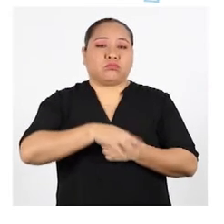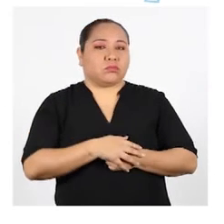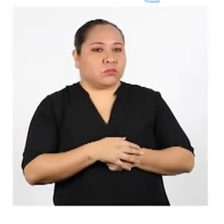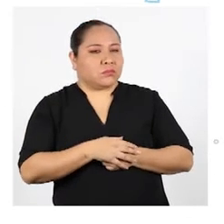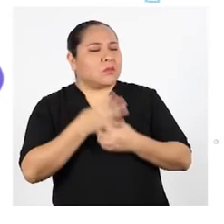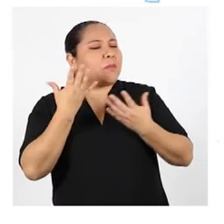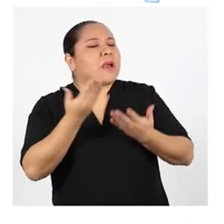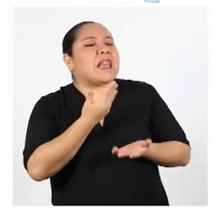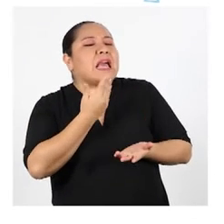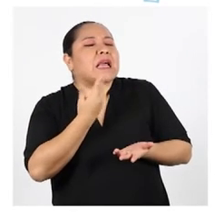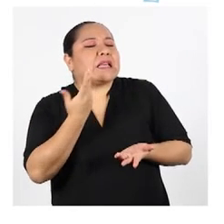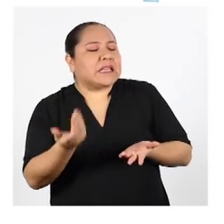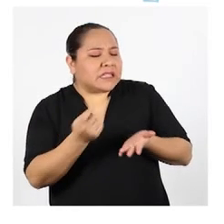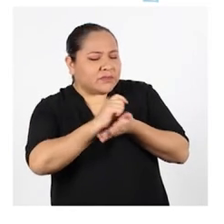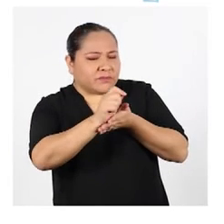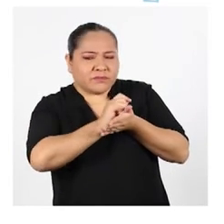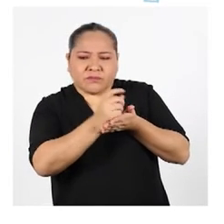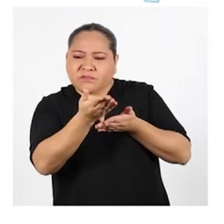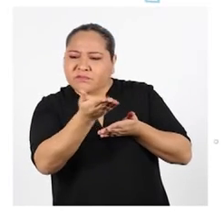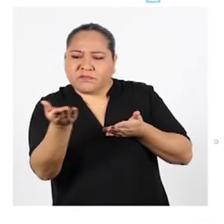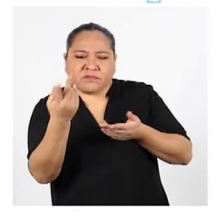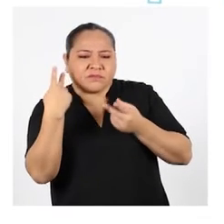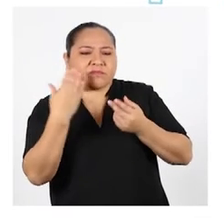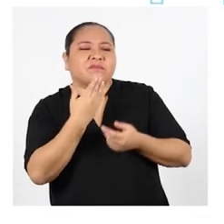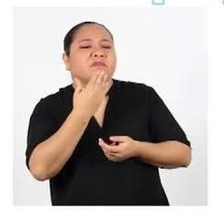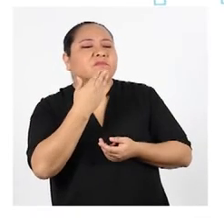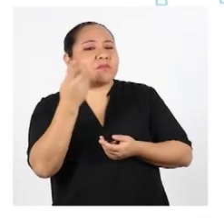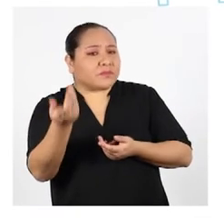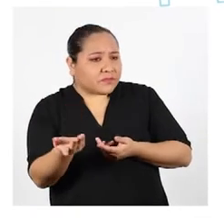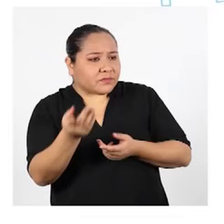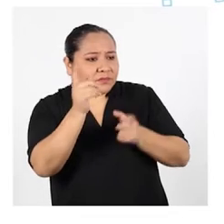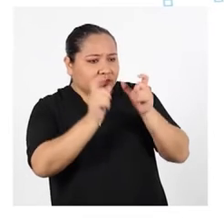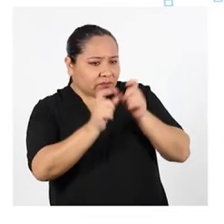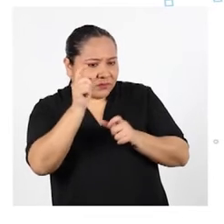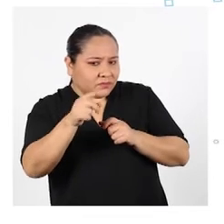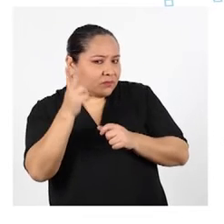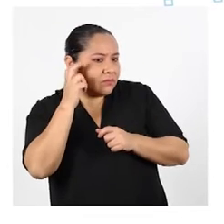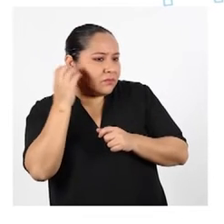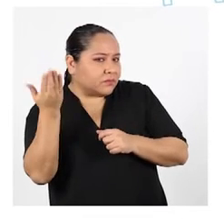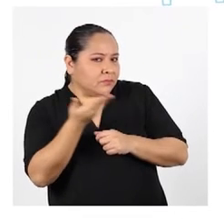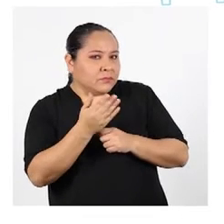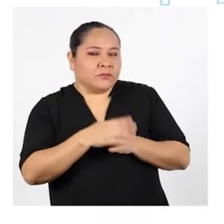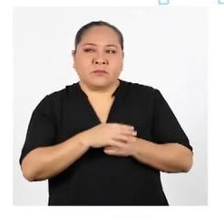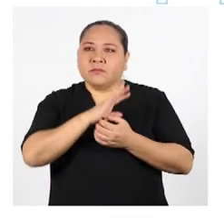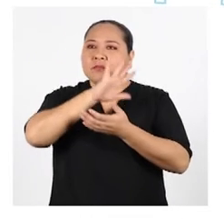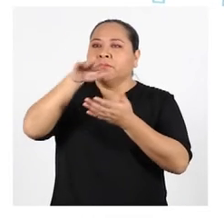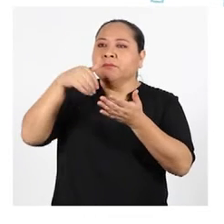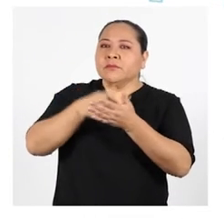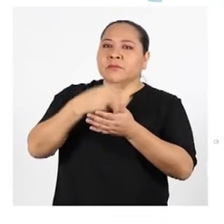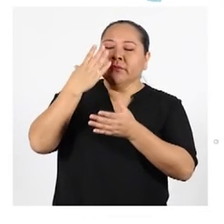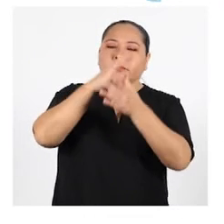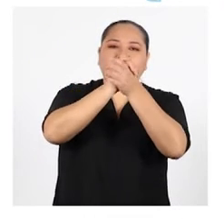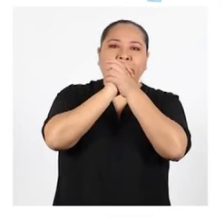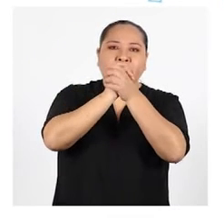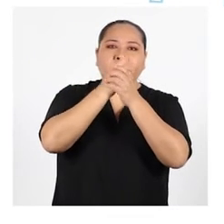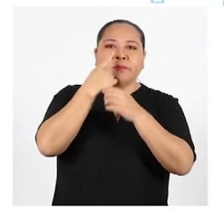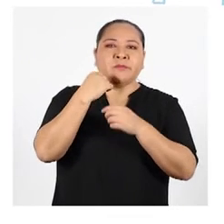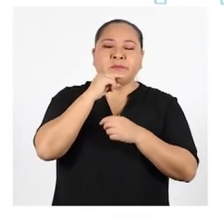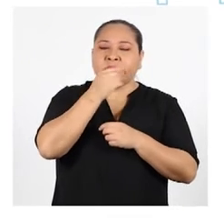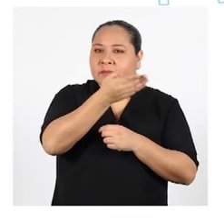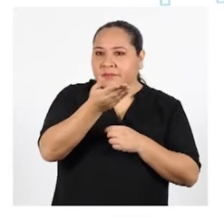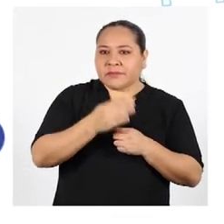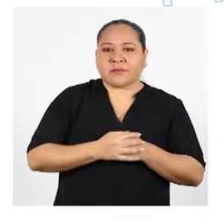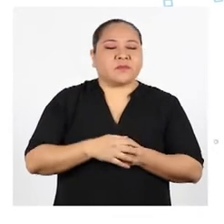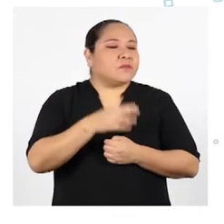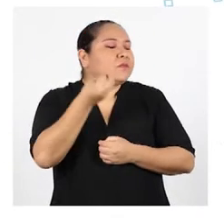potable. ¿Para quiénes escribirán? ¿Quiénes serán sus destinatarios? Todas mis amigas y